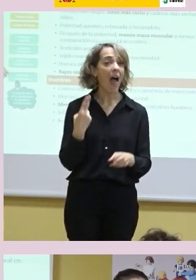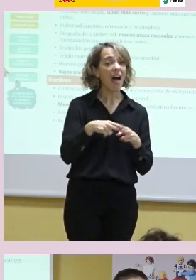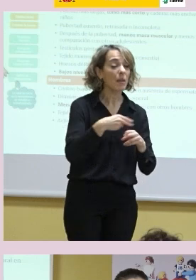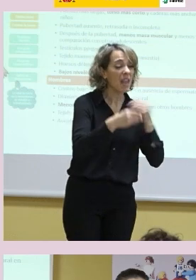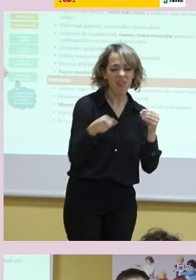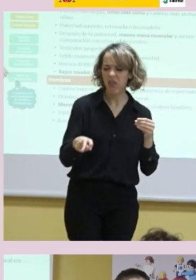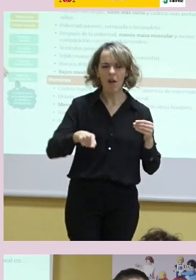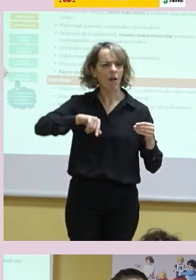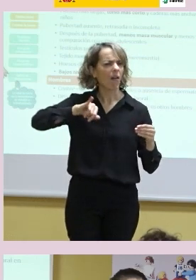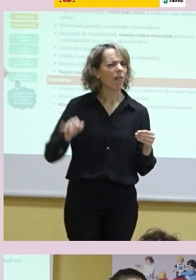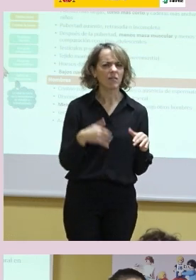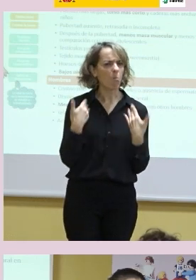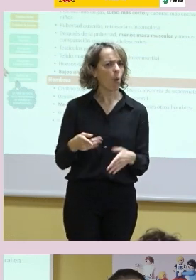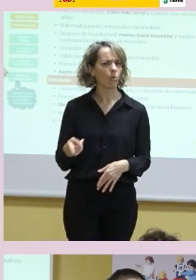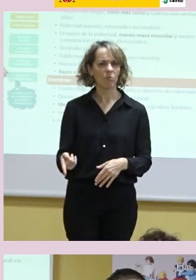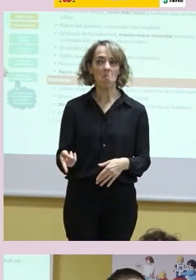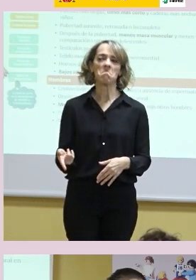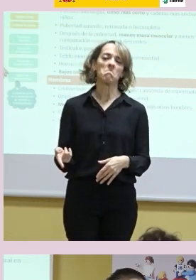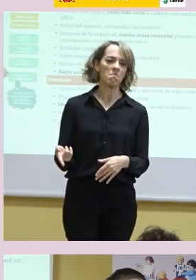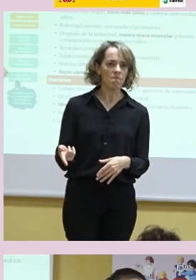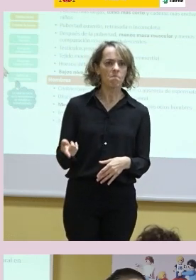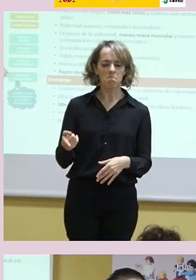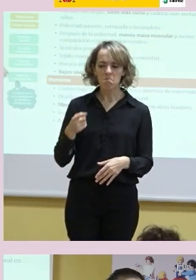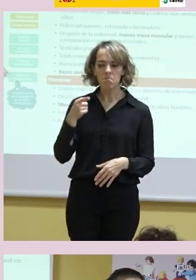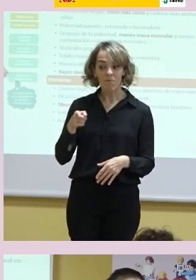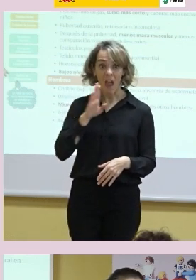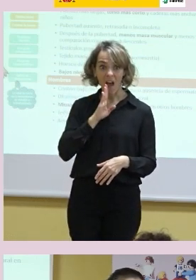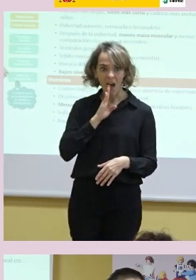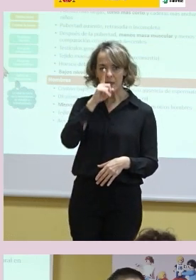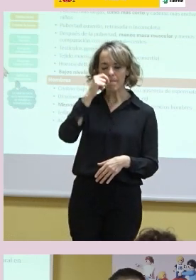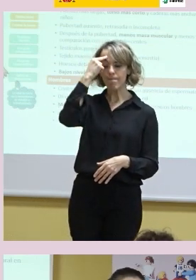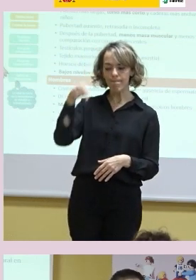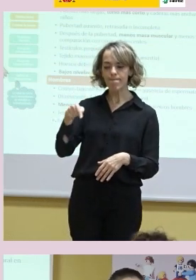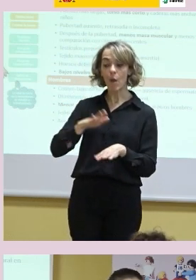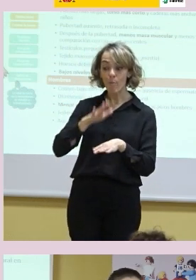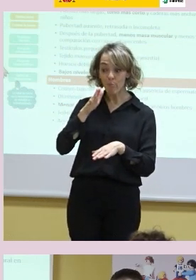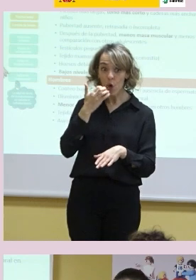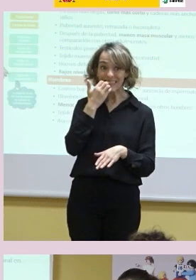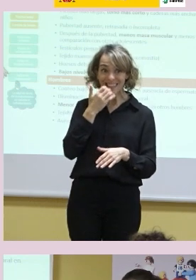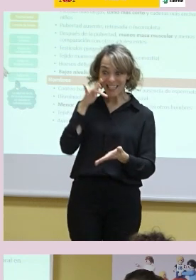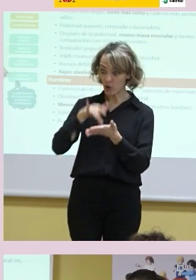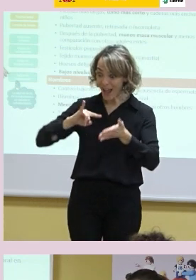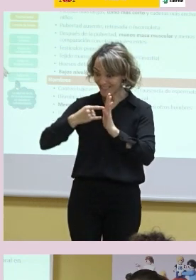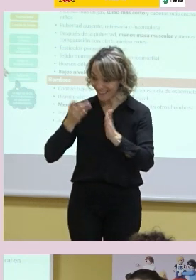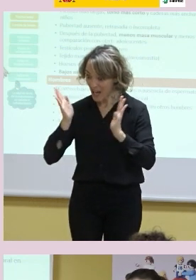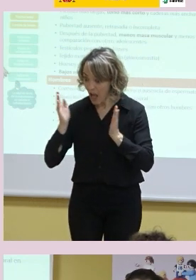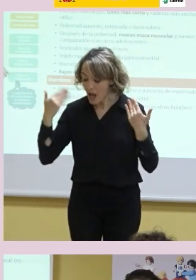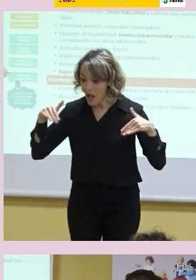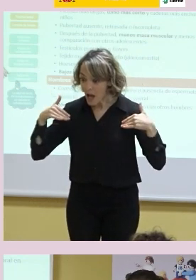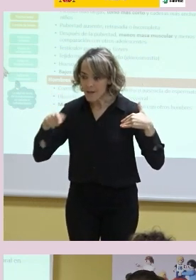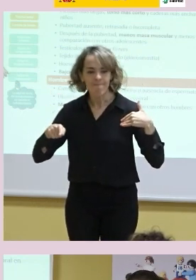actividad y eso también lo tenemos que tener en cuenta a la hora de hacer técnicas porque se fatigan muy pronto.